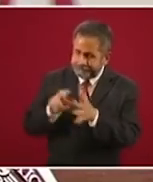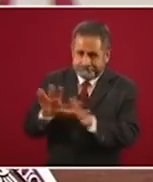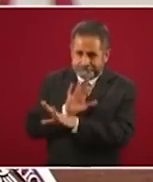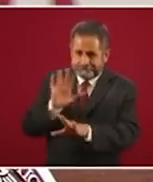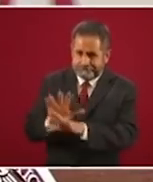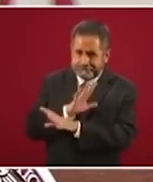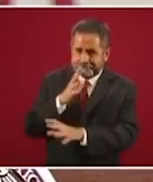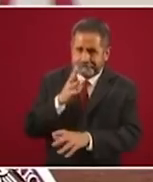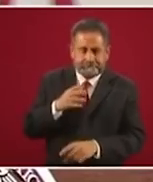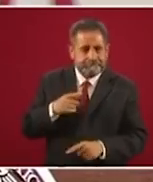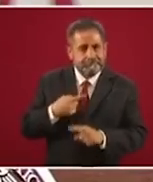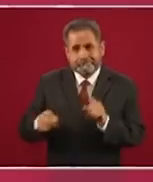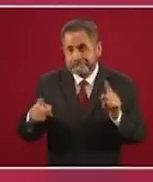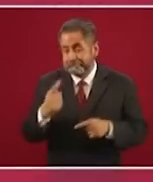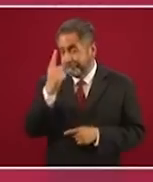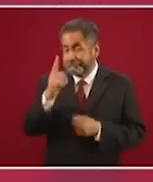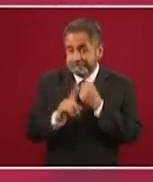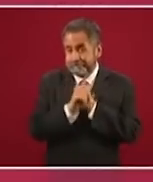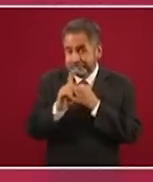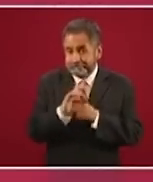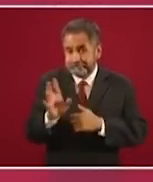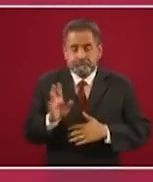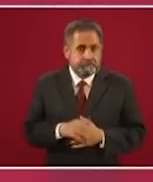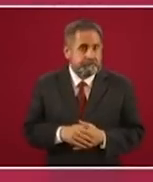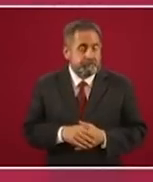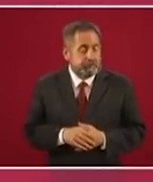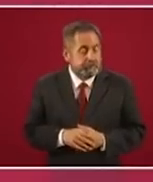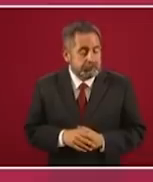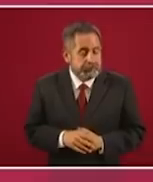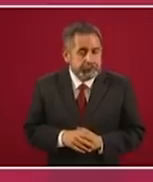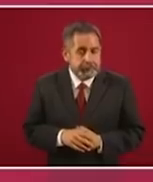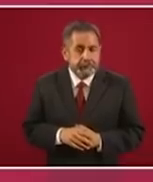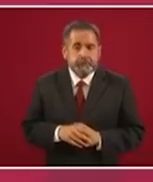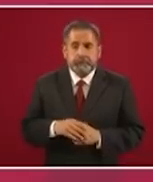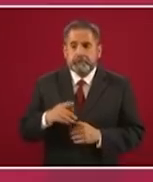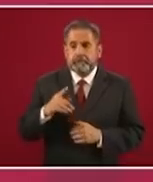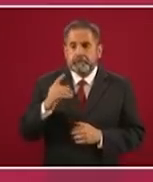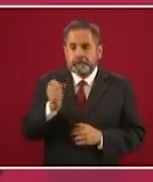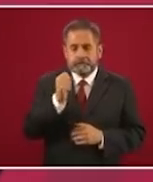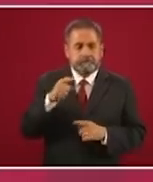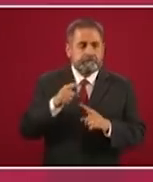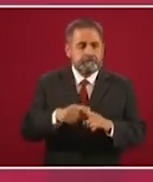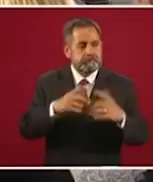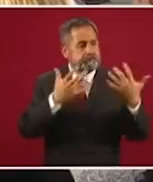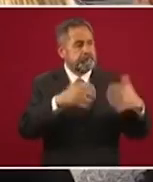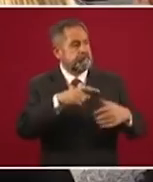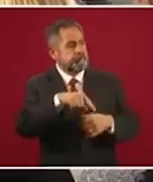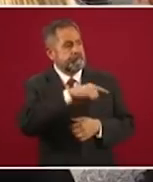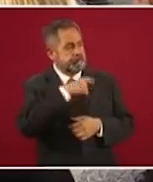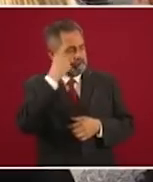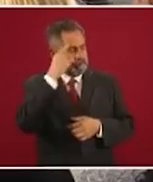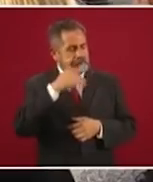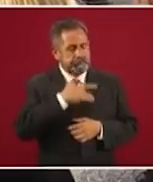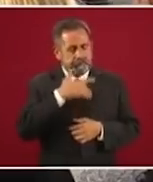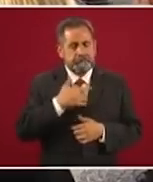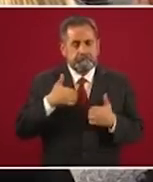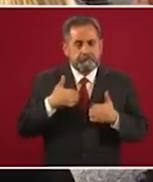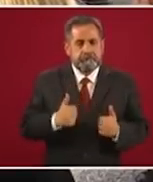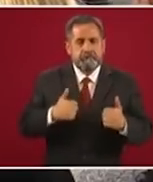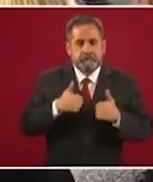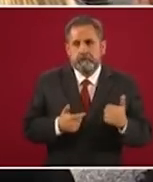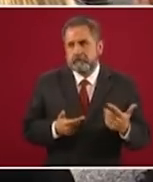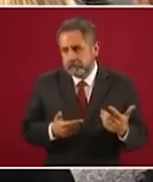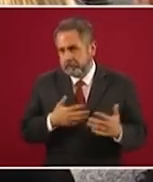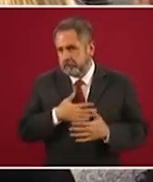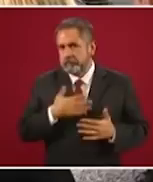Ese es un problema mayor. Afortunadamente ya hay conciencia en el sector empresarial sobre esta